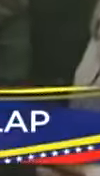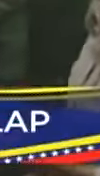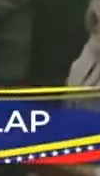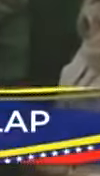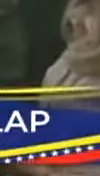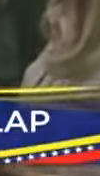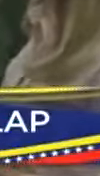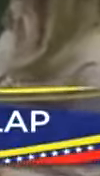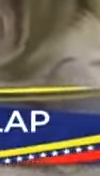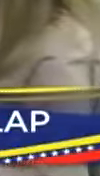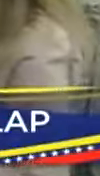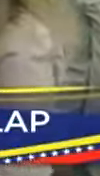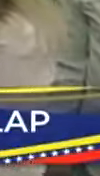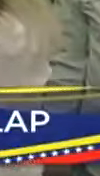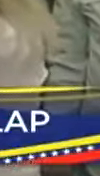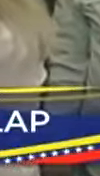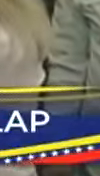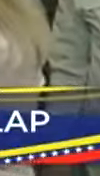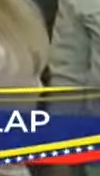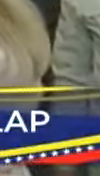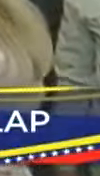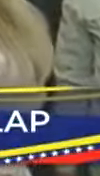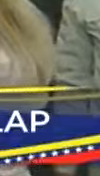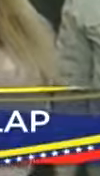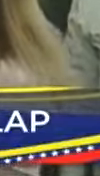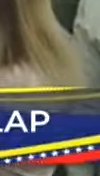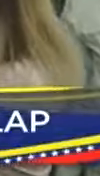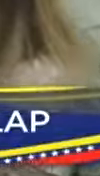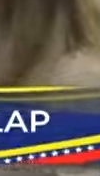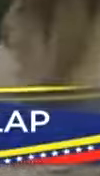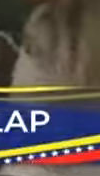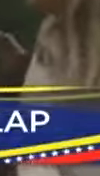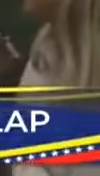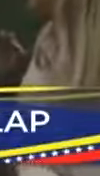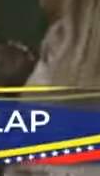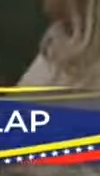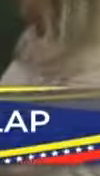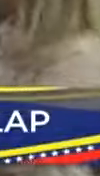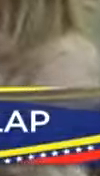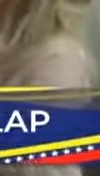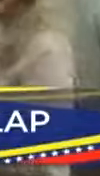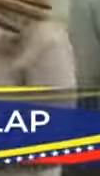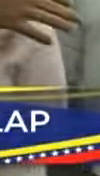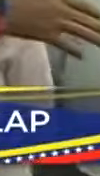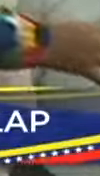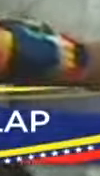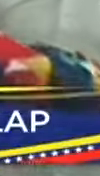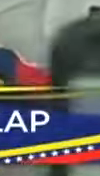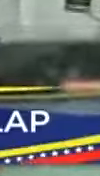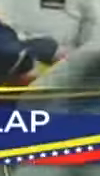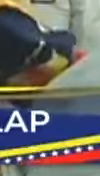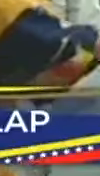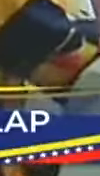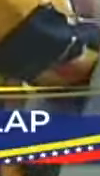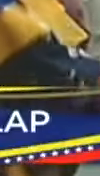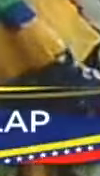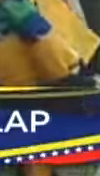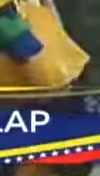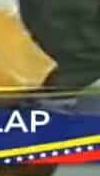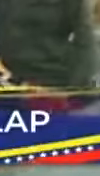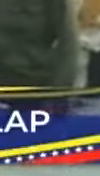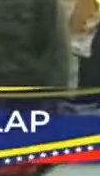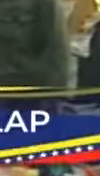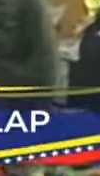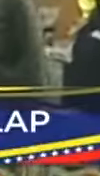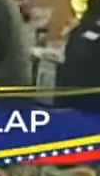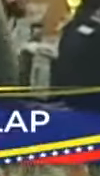de azúcar. Allí vemos entonces los obsequios que le dan al jefe de estado Nicolás Maduro Moros, parte de la cosecha, parte de los productos que se realizan